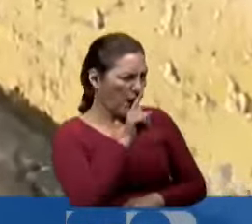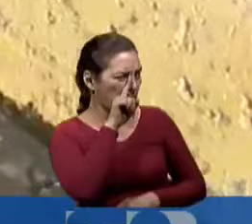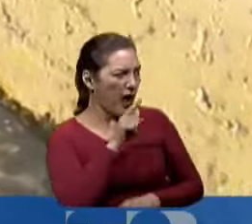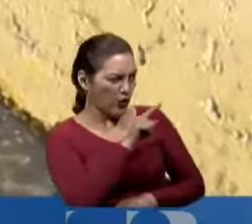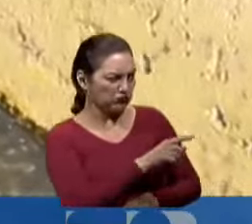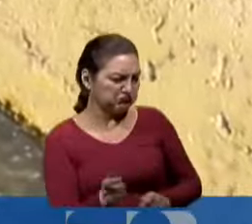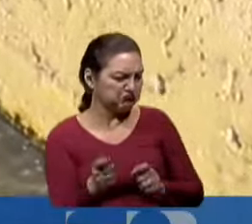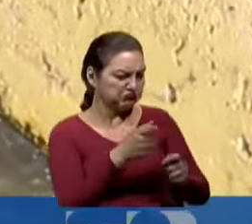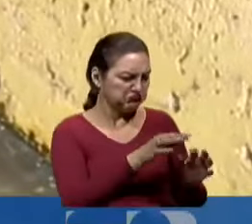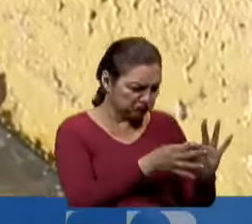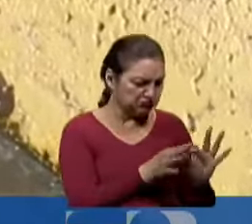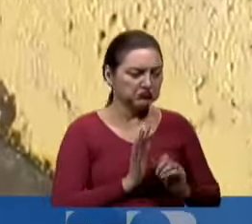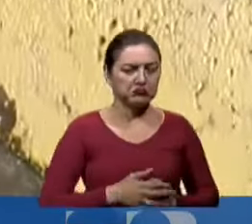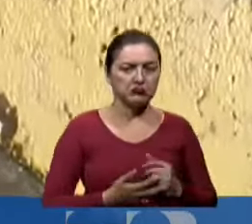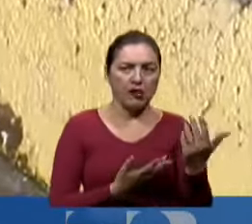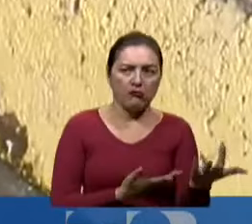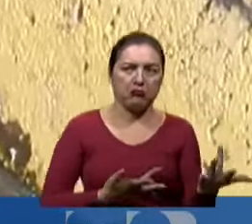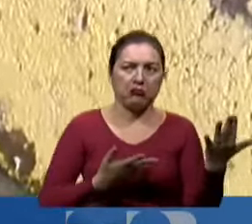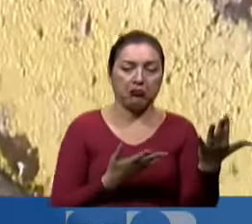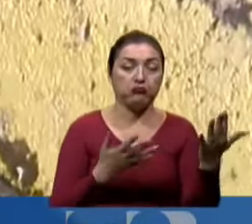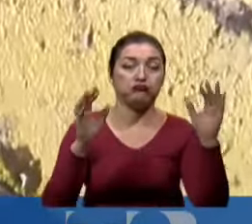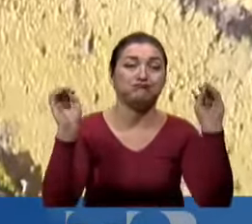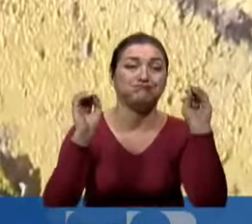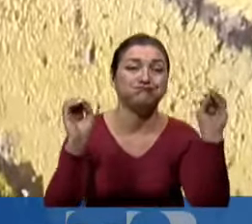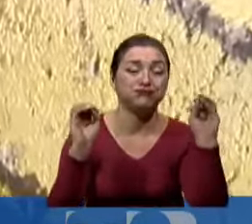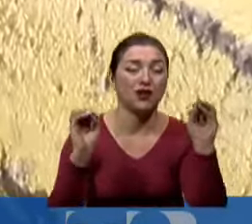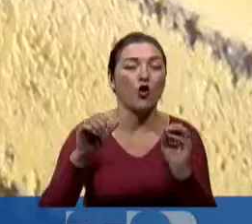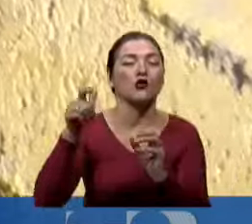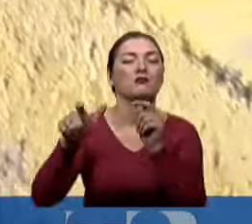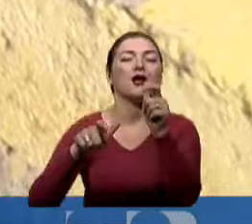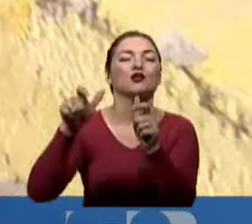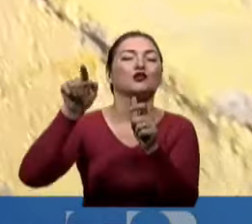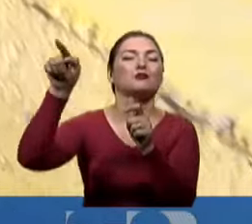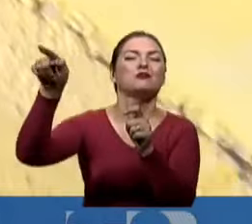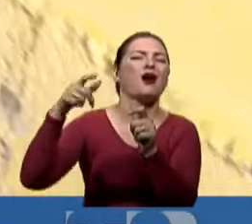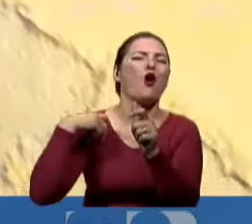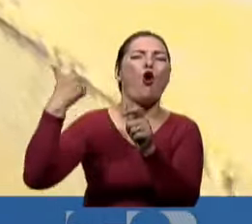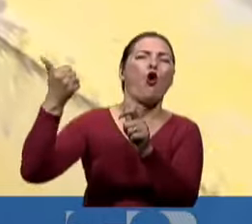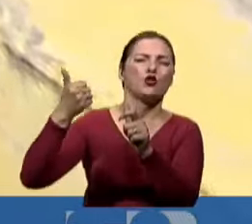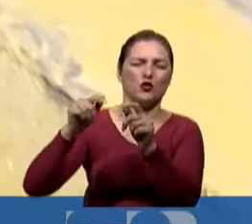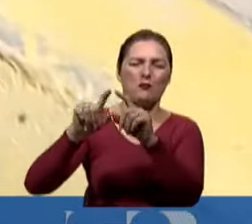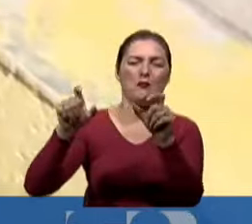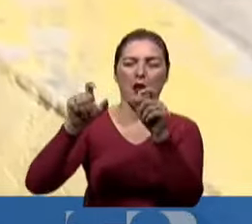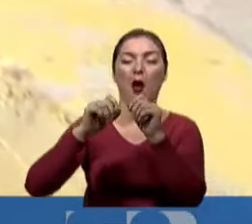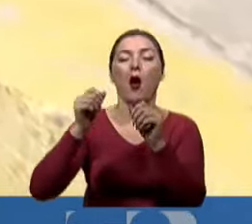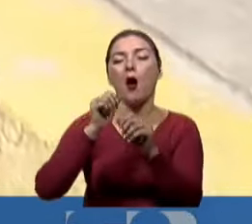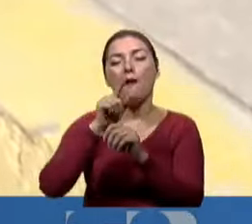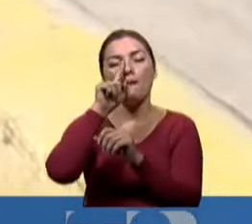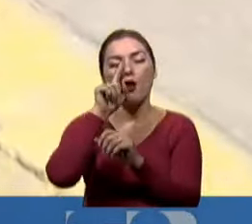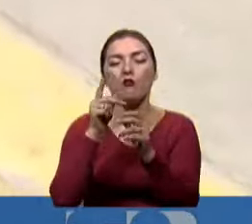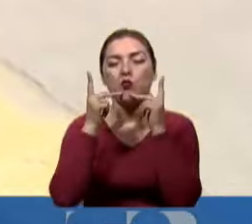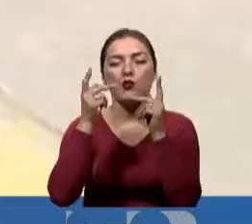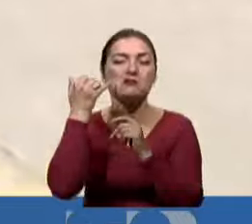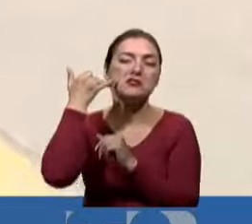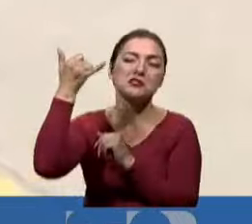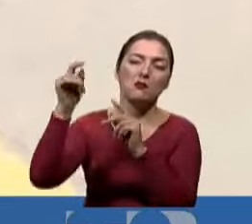hasta ahora nada. Ayer igual vinieron unos señores que son del sumidero, dijeron, estaban viendo, hablaron a EMAP